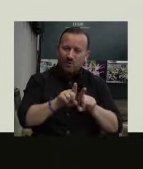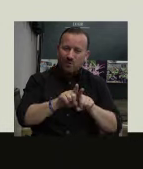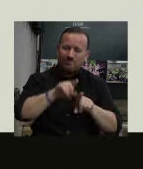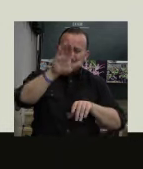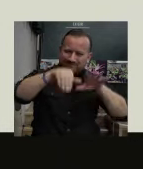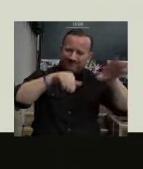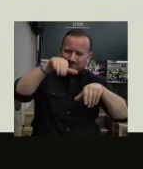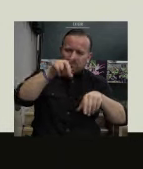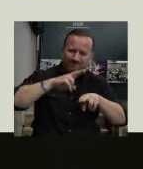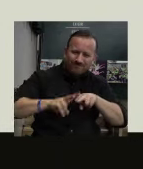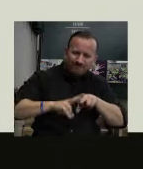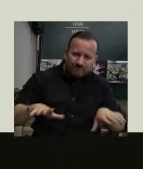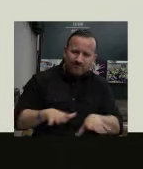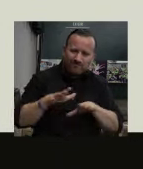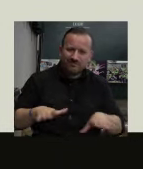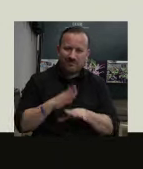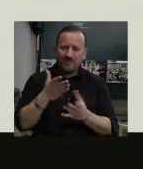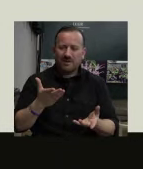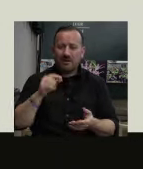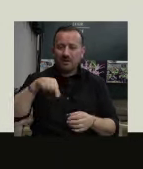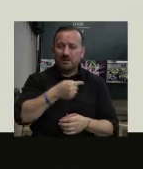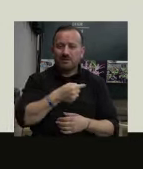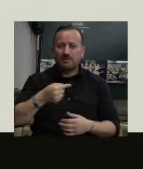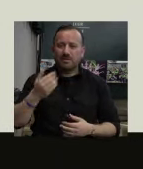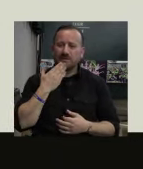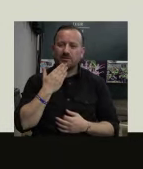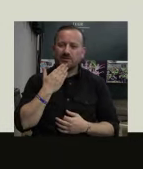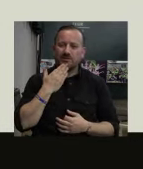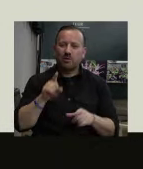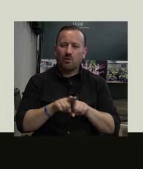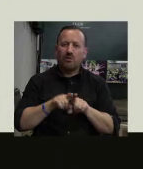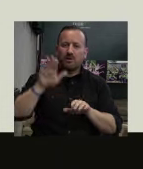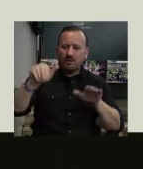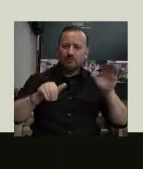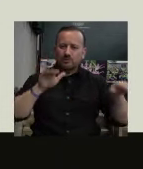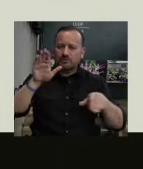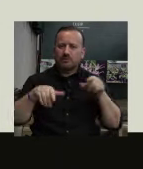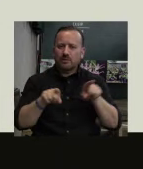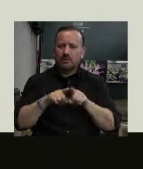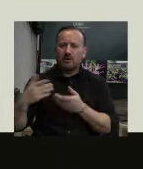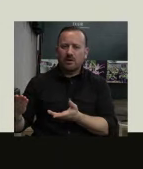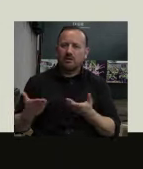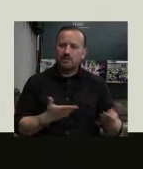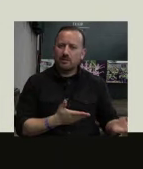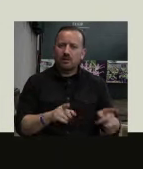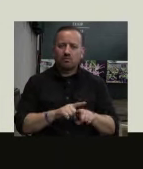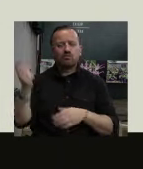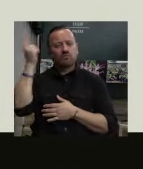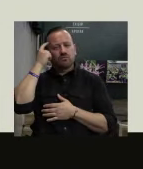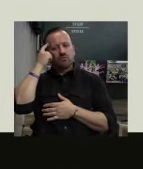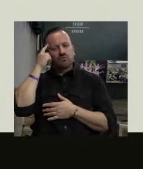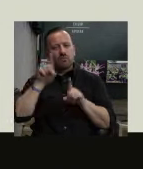la acción mana también está convocada desde la invitación consciente a